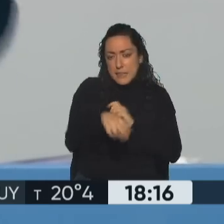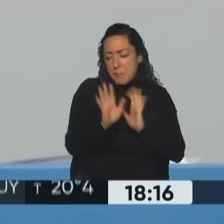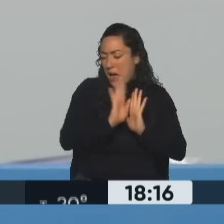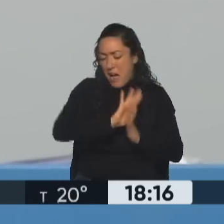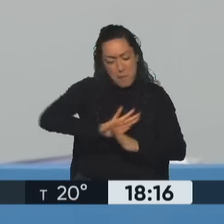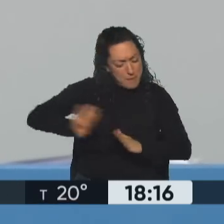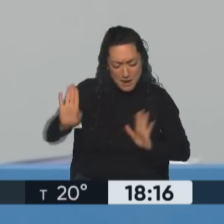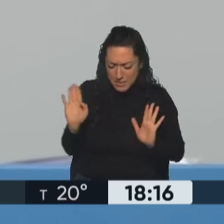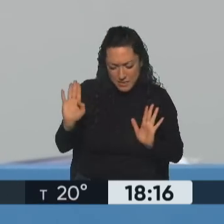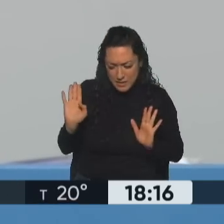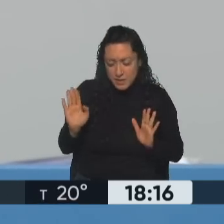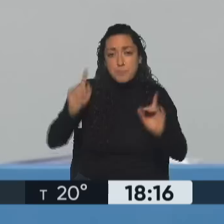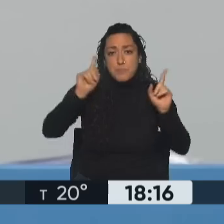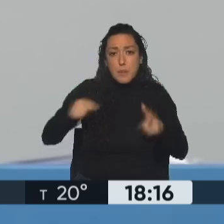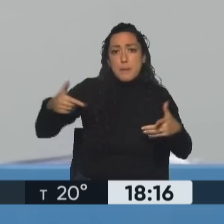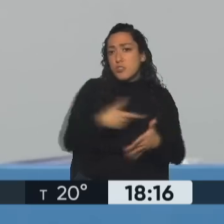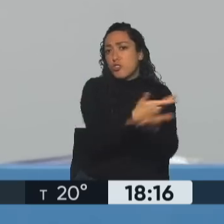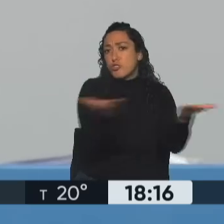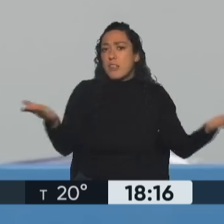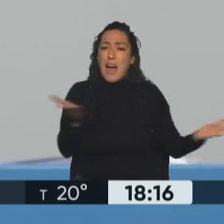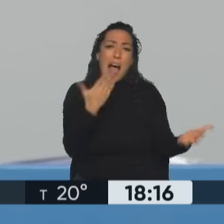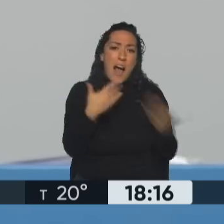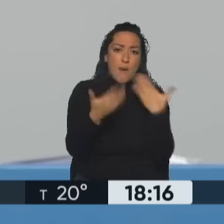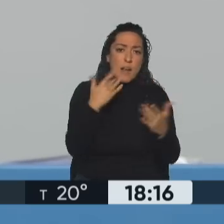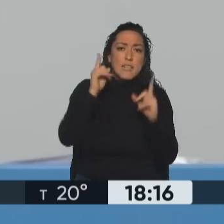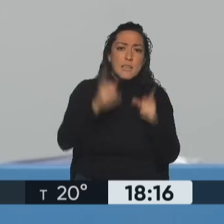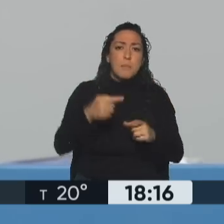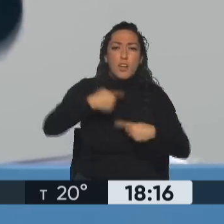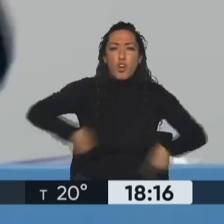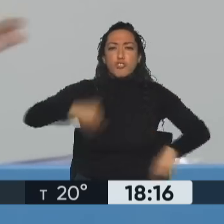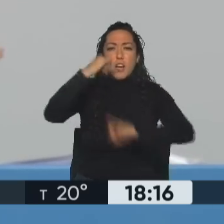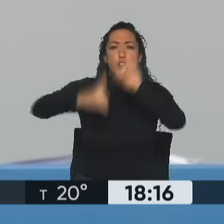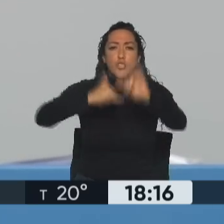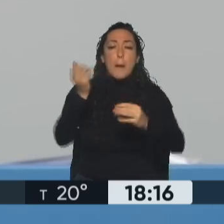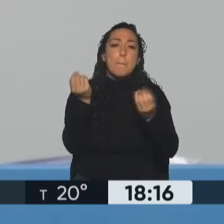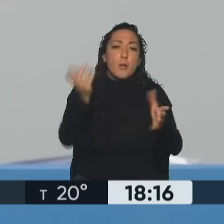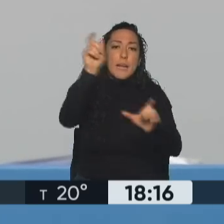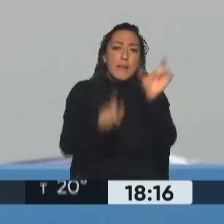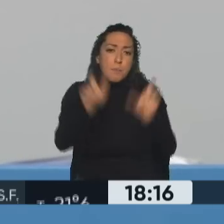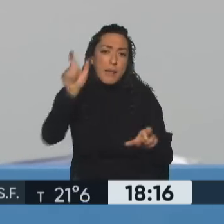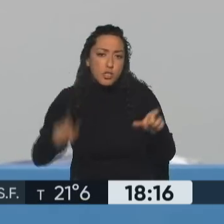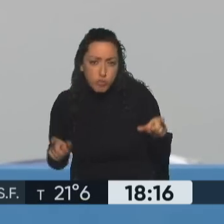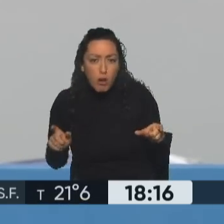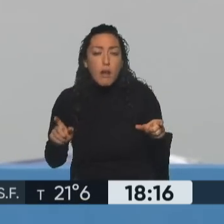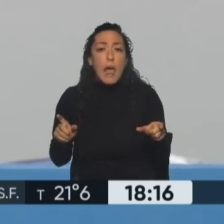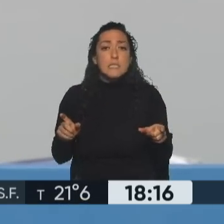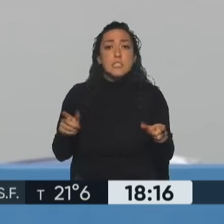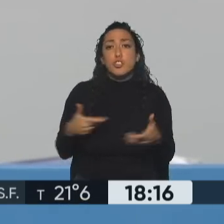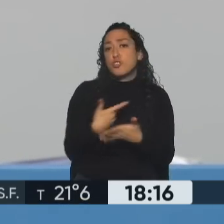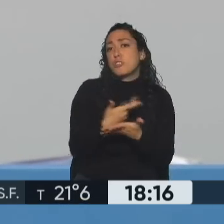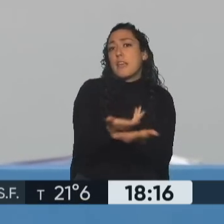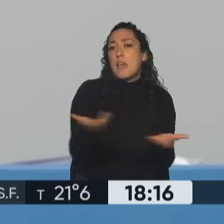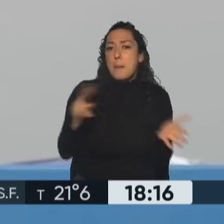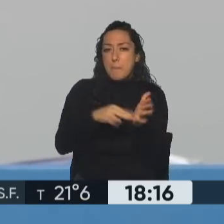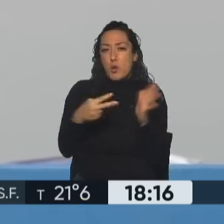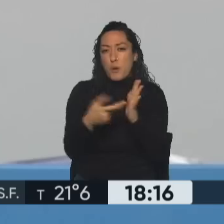fundamentalmente para hablar con la sociedad y contarle estas cosas, porque la gente tiene